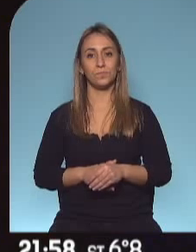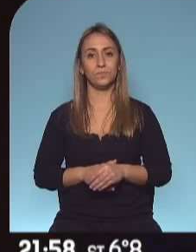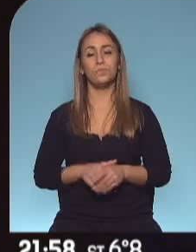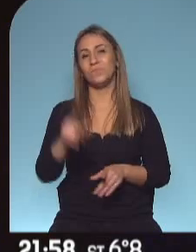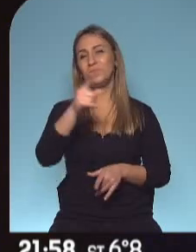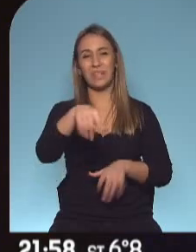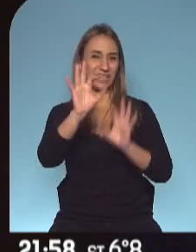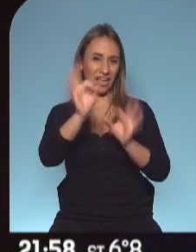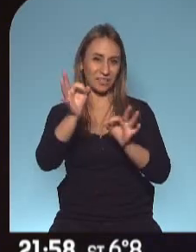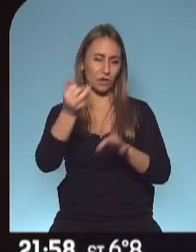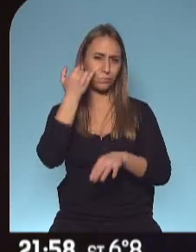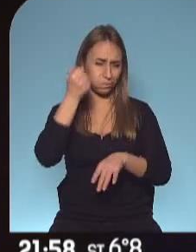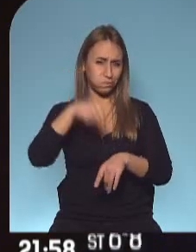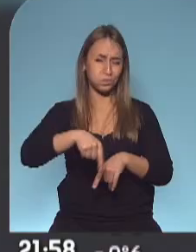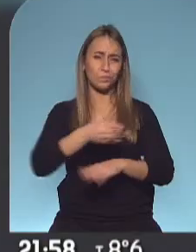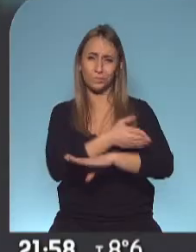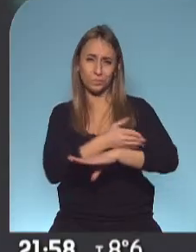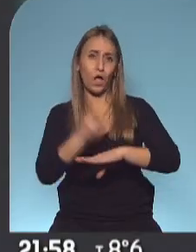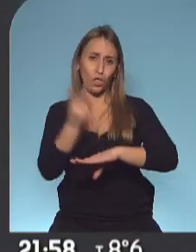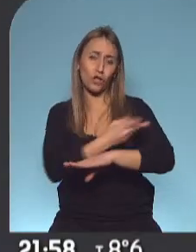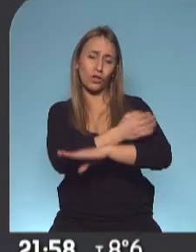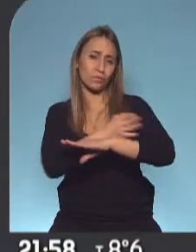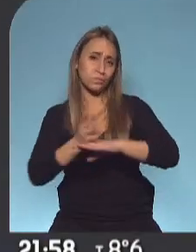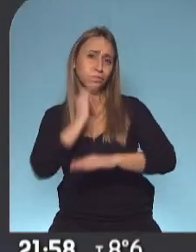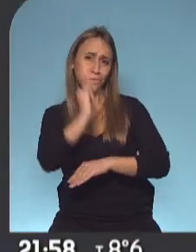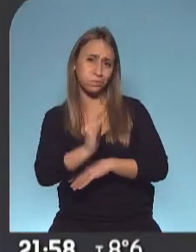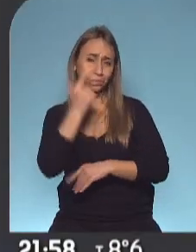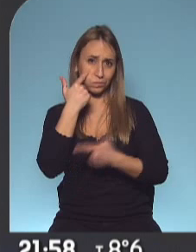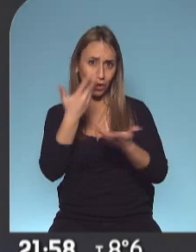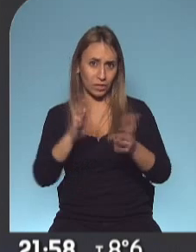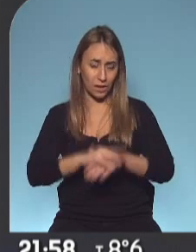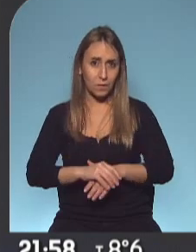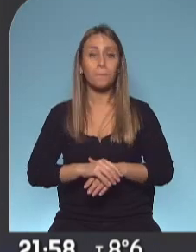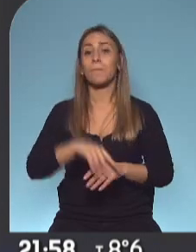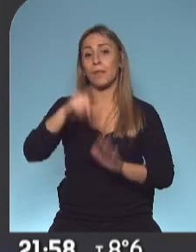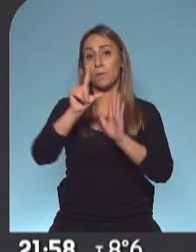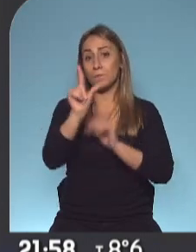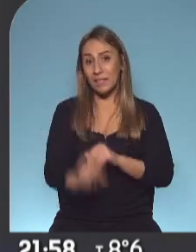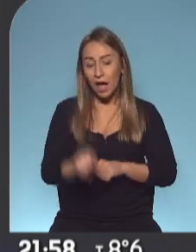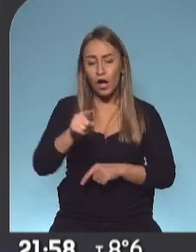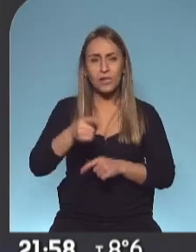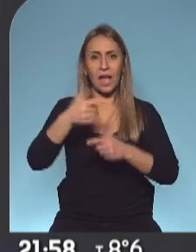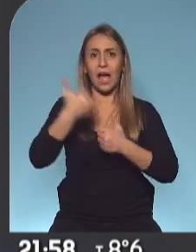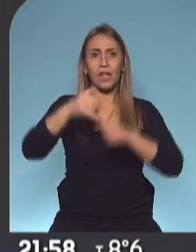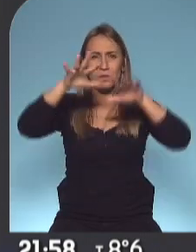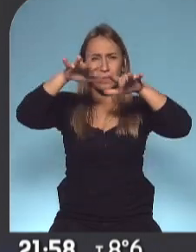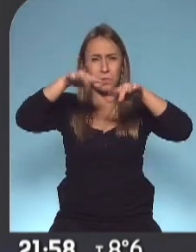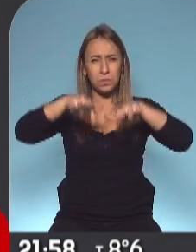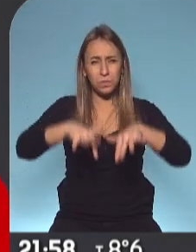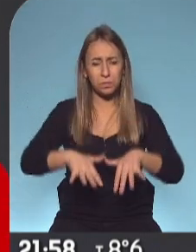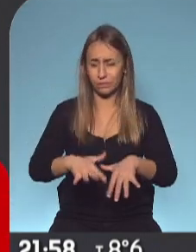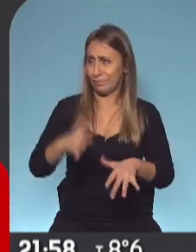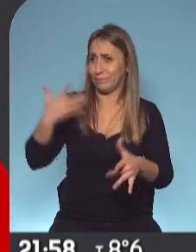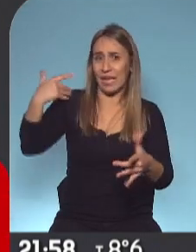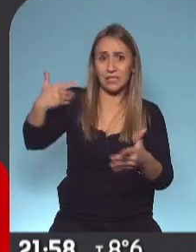Como ya saben y lo vimos a lo largo de esta edición central de Televisión Pública Noticias, la Patagonia está sufriendo una nevada que hace años no sufría y hay algunas localidades